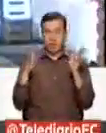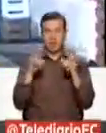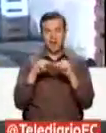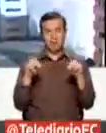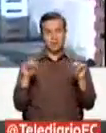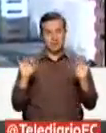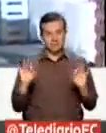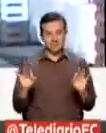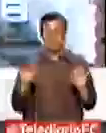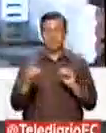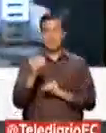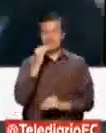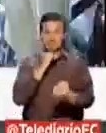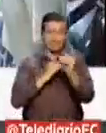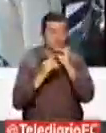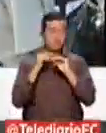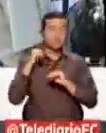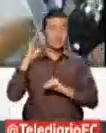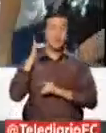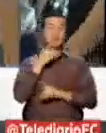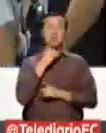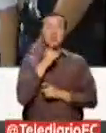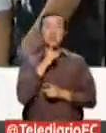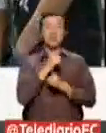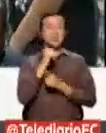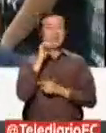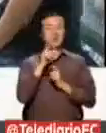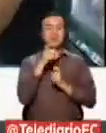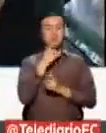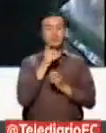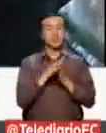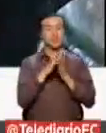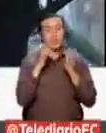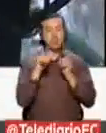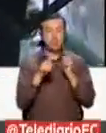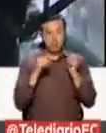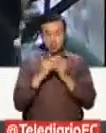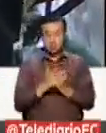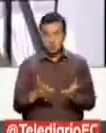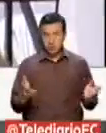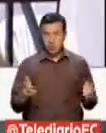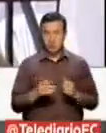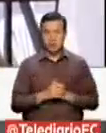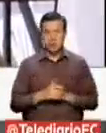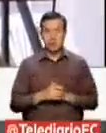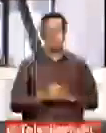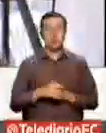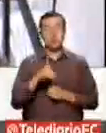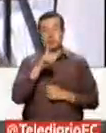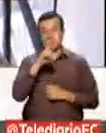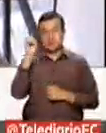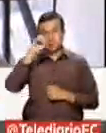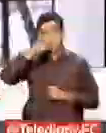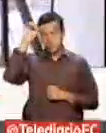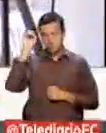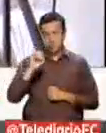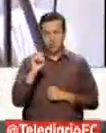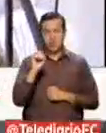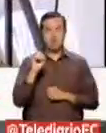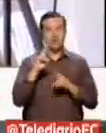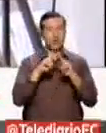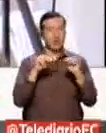los productos orgánicos cada día ganan más aceptación entre los consumidores. Son 100%